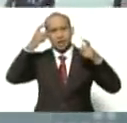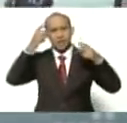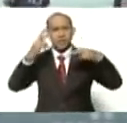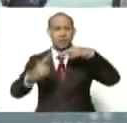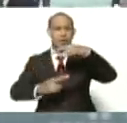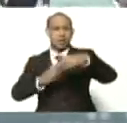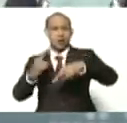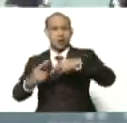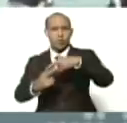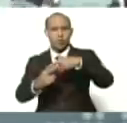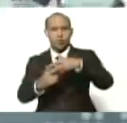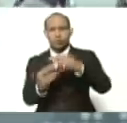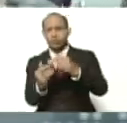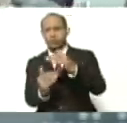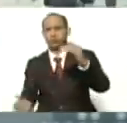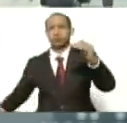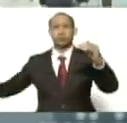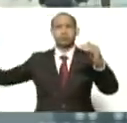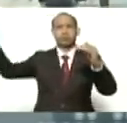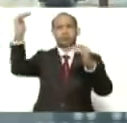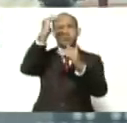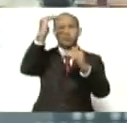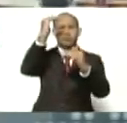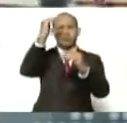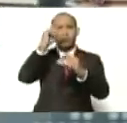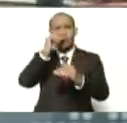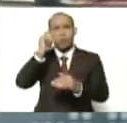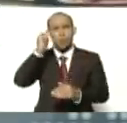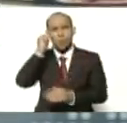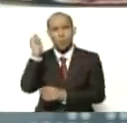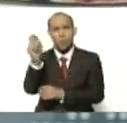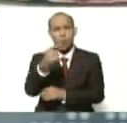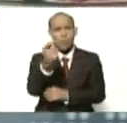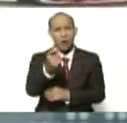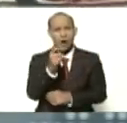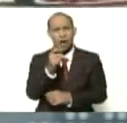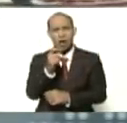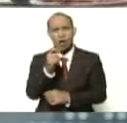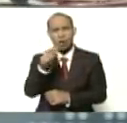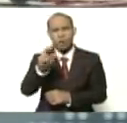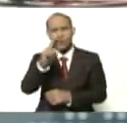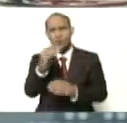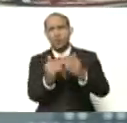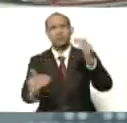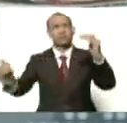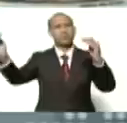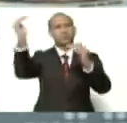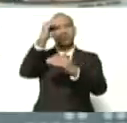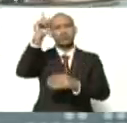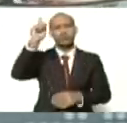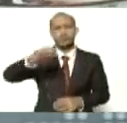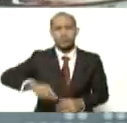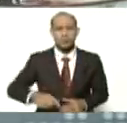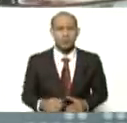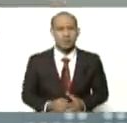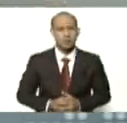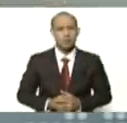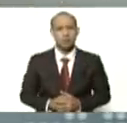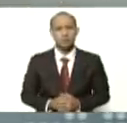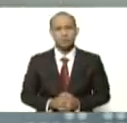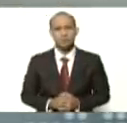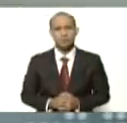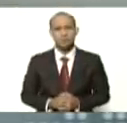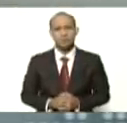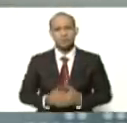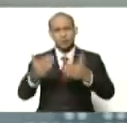revolución y los puso en lo más alto pescador pescadora venezolano y ahora el acuicultor la acuicultura a